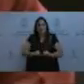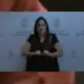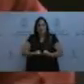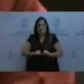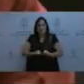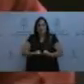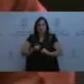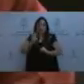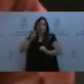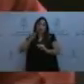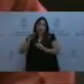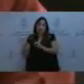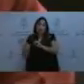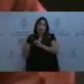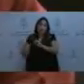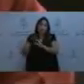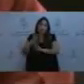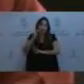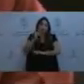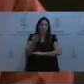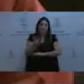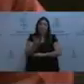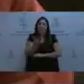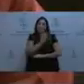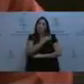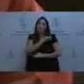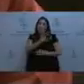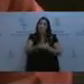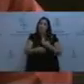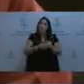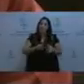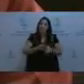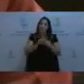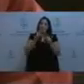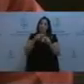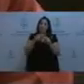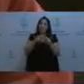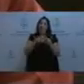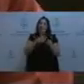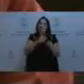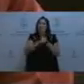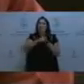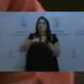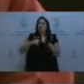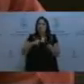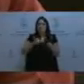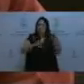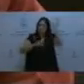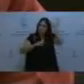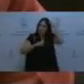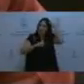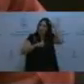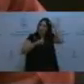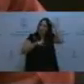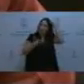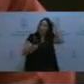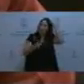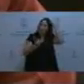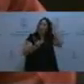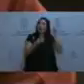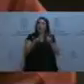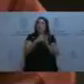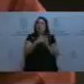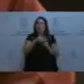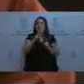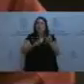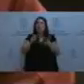nos preguntó y se nos hizo una moción sobre la política personal del ERA, sobre cómo seguir mejorando la situación de los